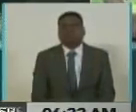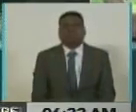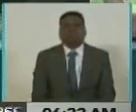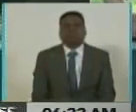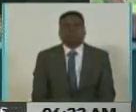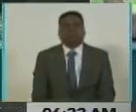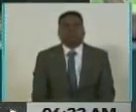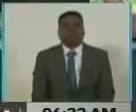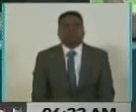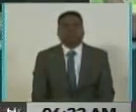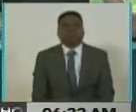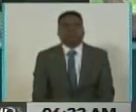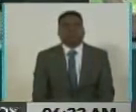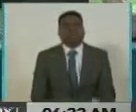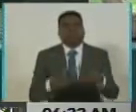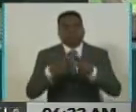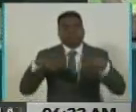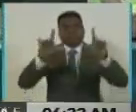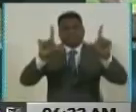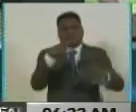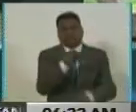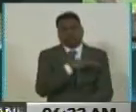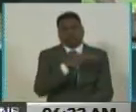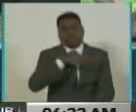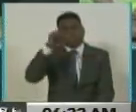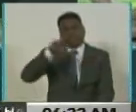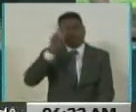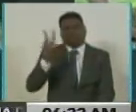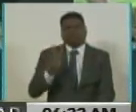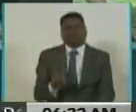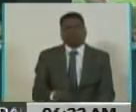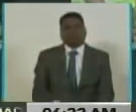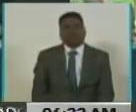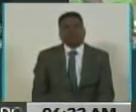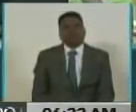Bueno, mira, en los medios de comunicación social en Venezuela, desde